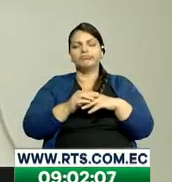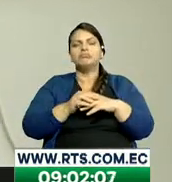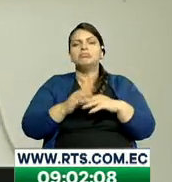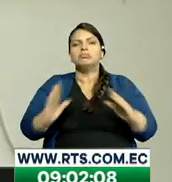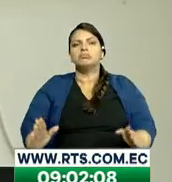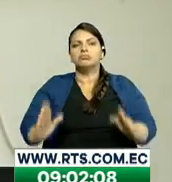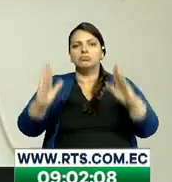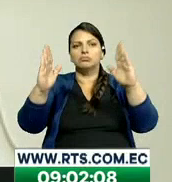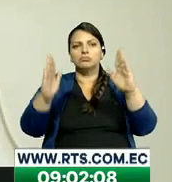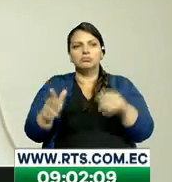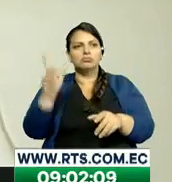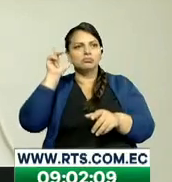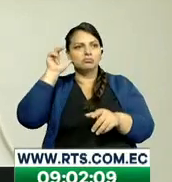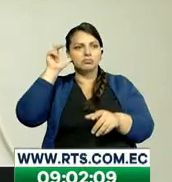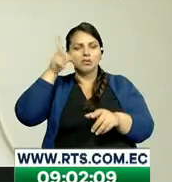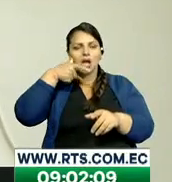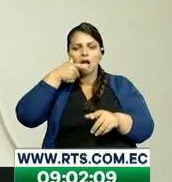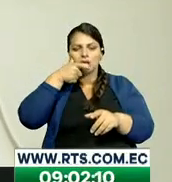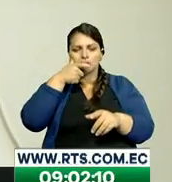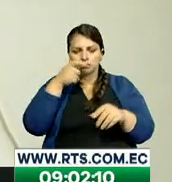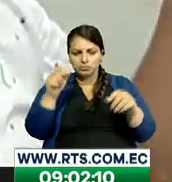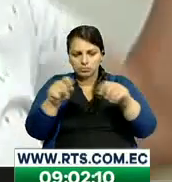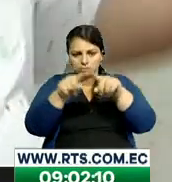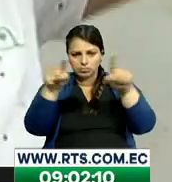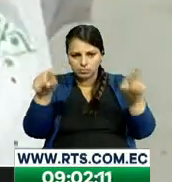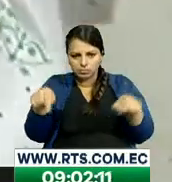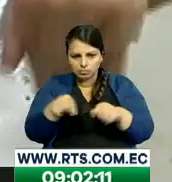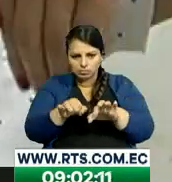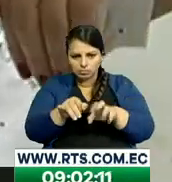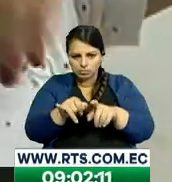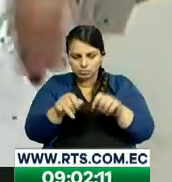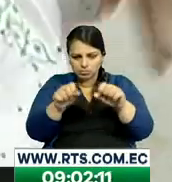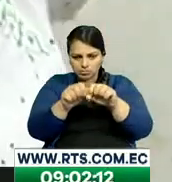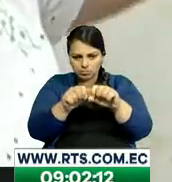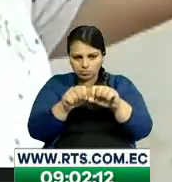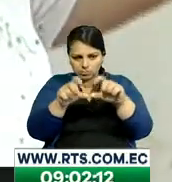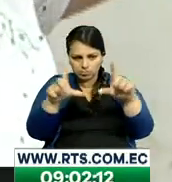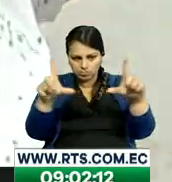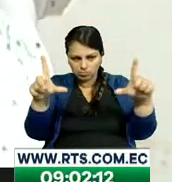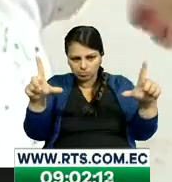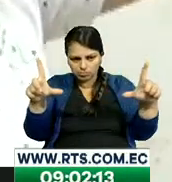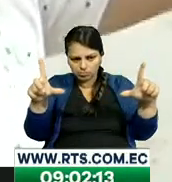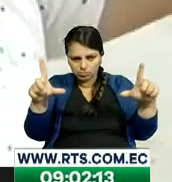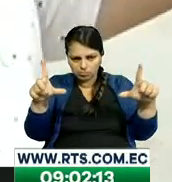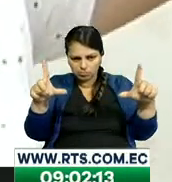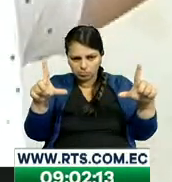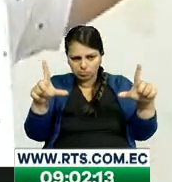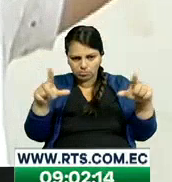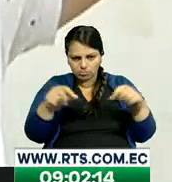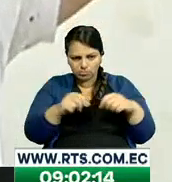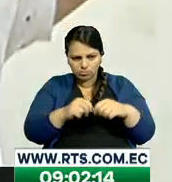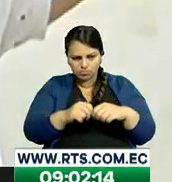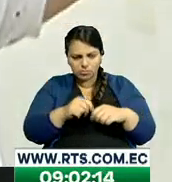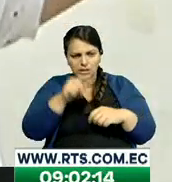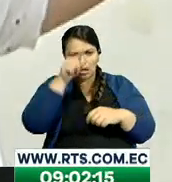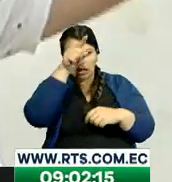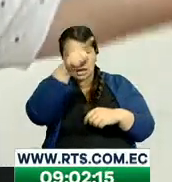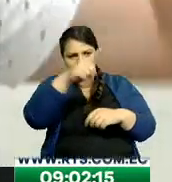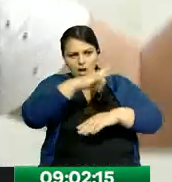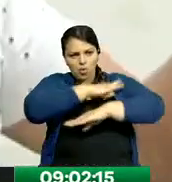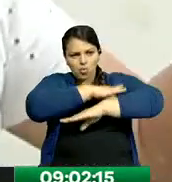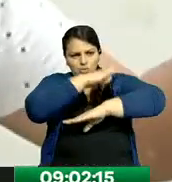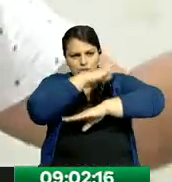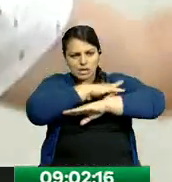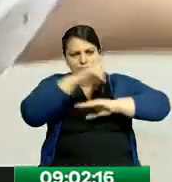cerramiento. Con la cámara 911 se dan cuenta de que alguien está ingresando a la propiedad. A lo que ingresa, el policía estaba aquí cerquita, por el